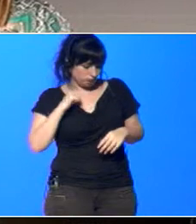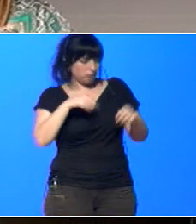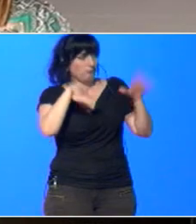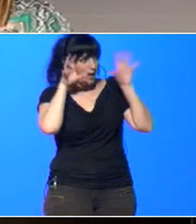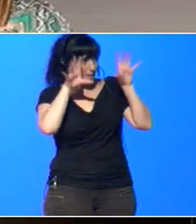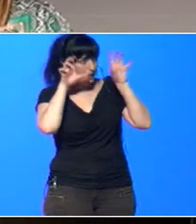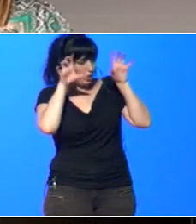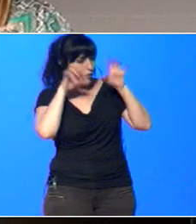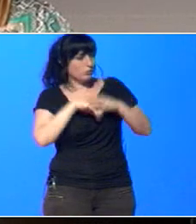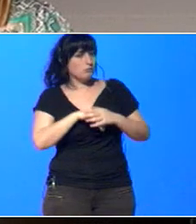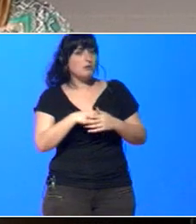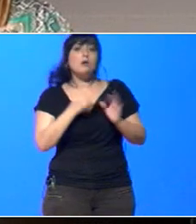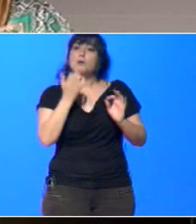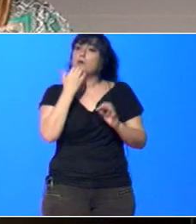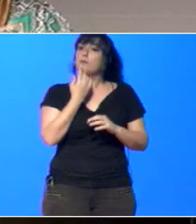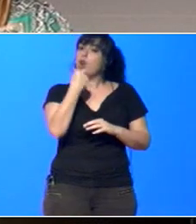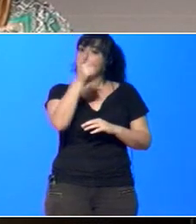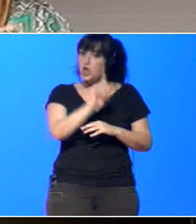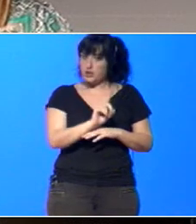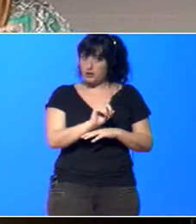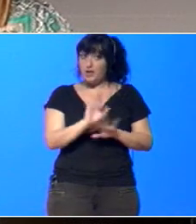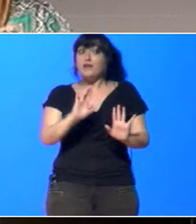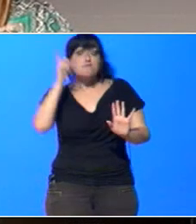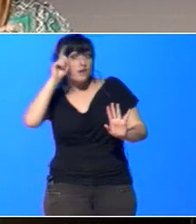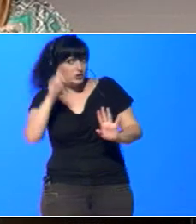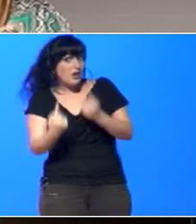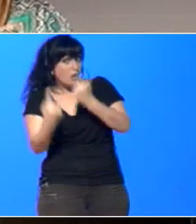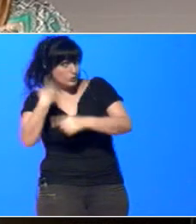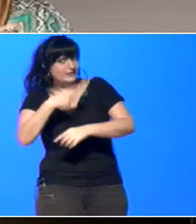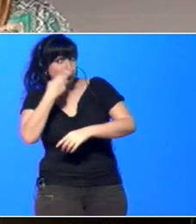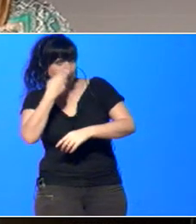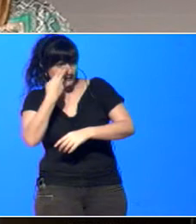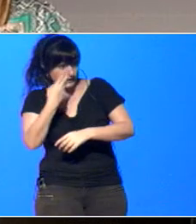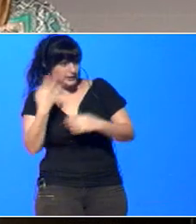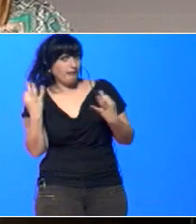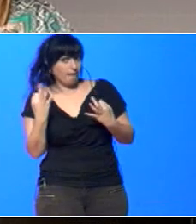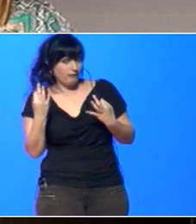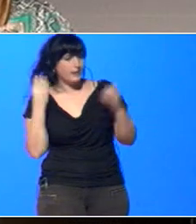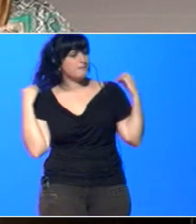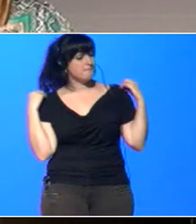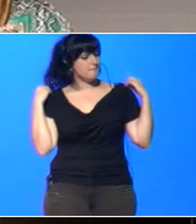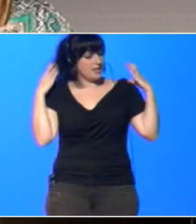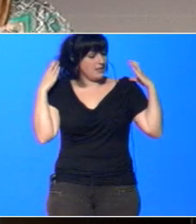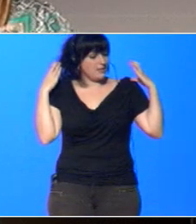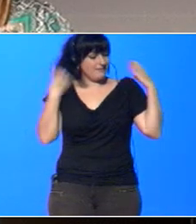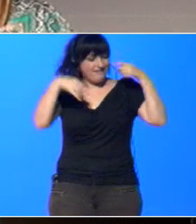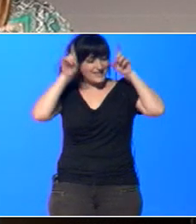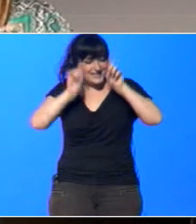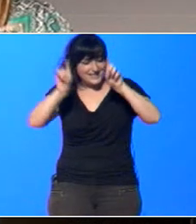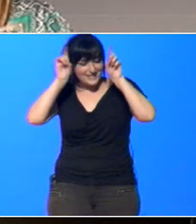dice, y para unos docentes sería muy interesante saberlo, que las competencias se enseñan en grupo